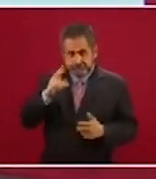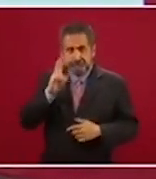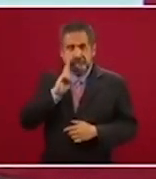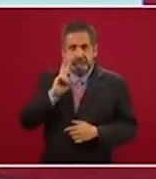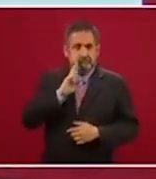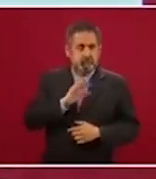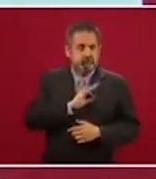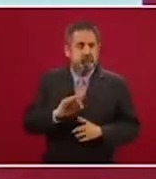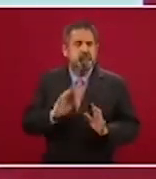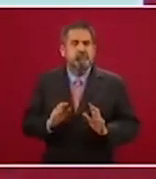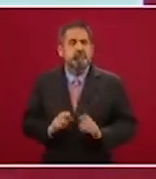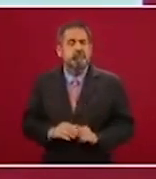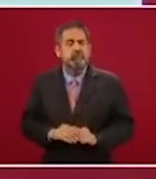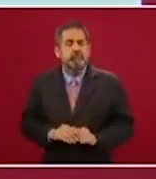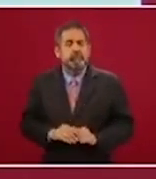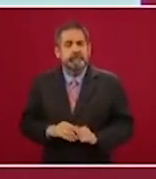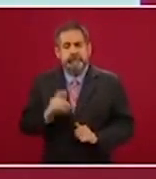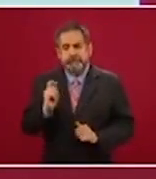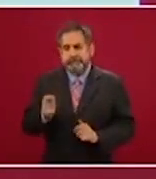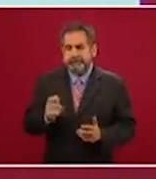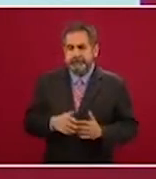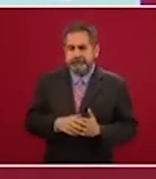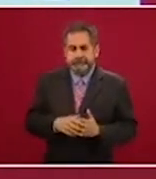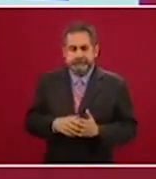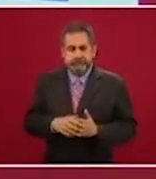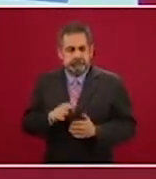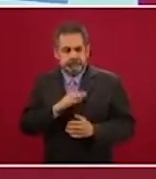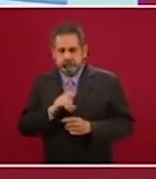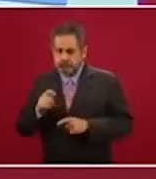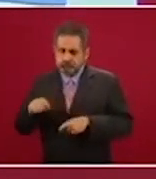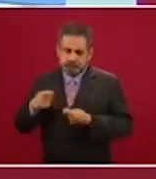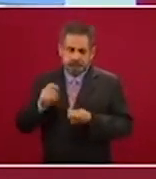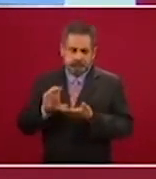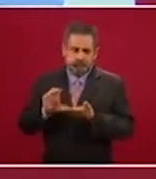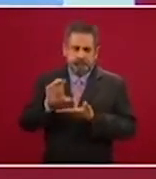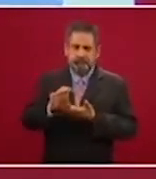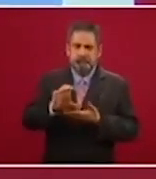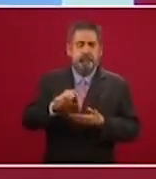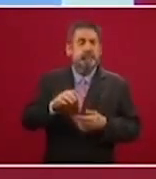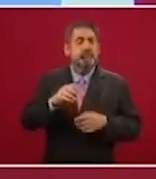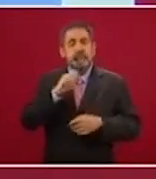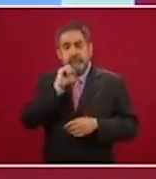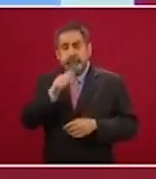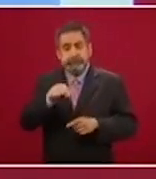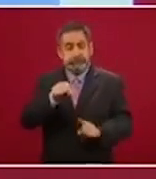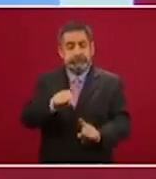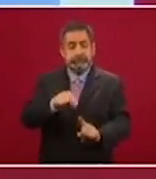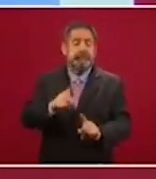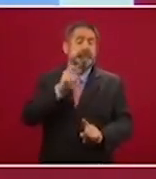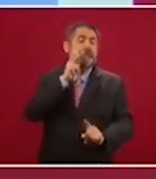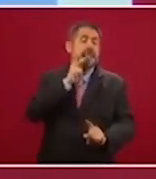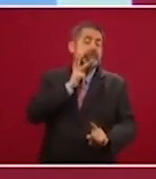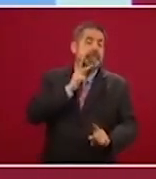posibilidad de destinar más crudo a la refinación.